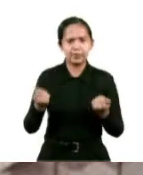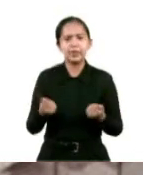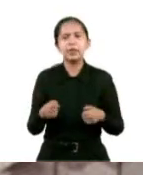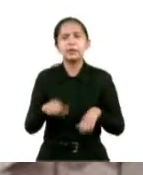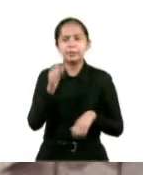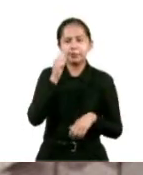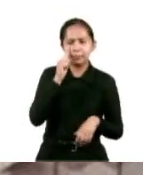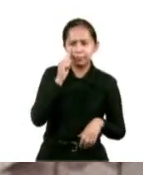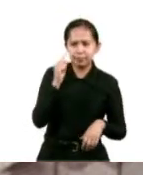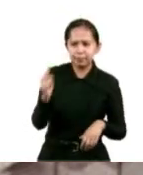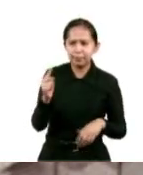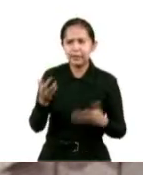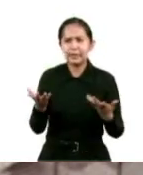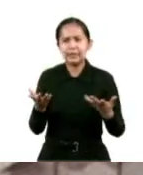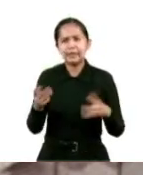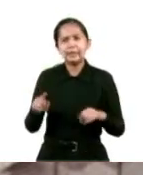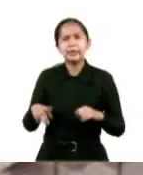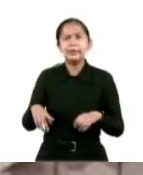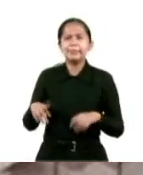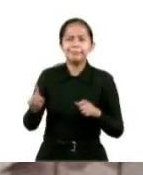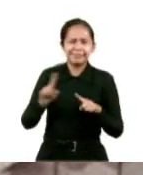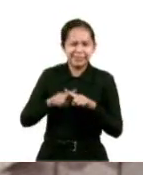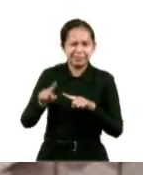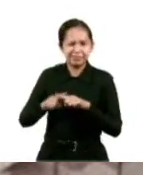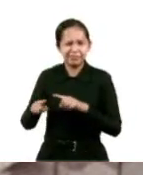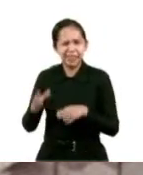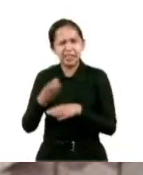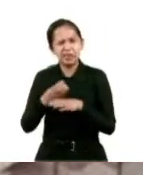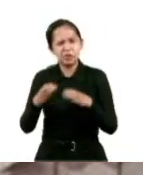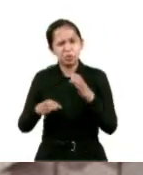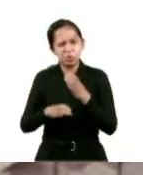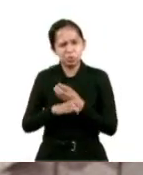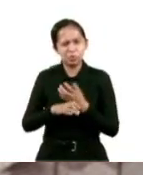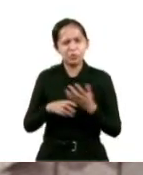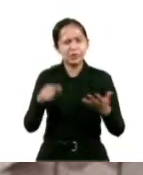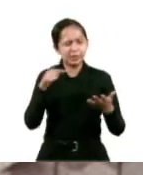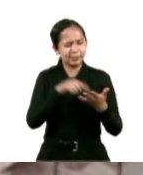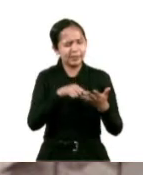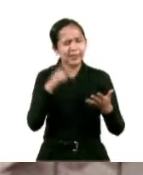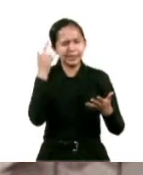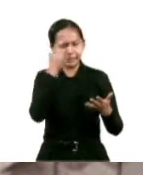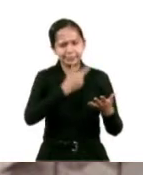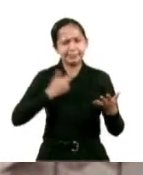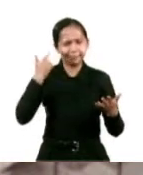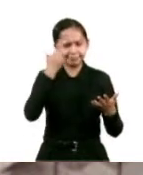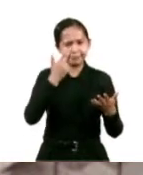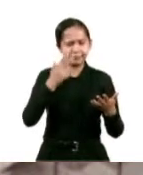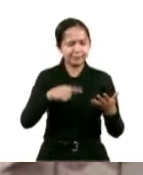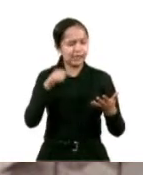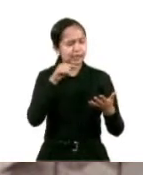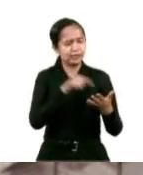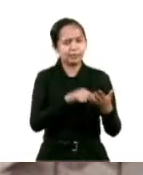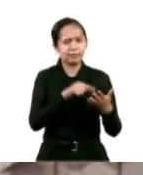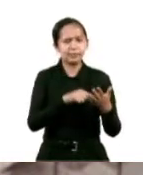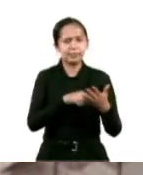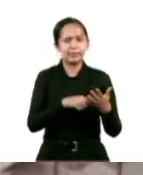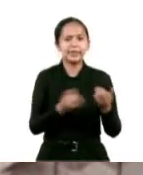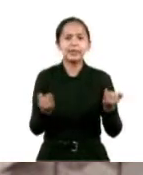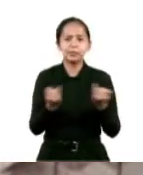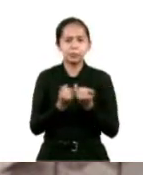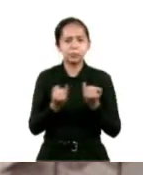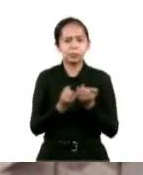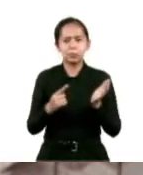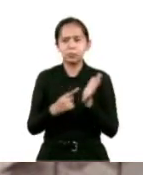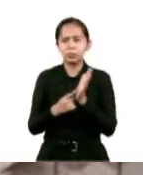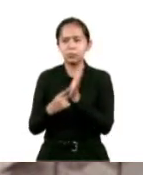observó diversas deficiencias e inconsistencias en el análisis. Estas también fueron señaladas